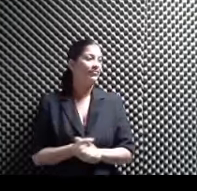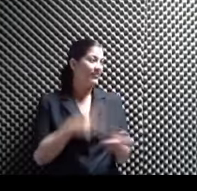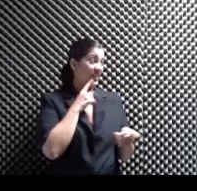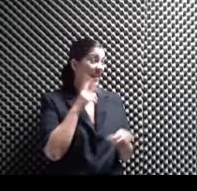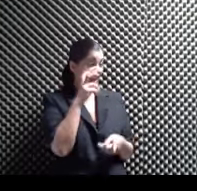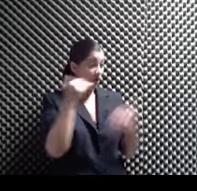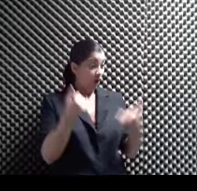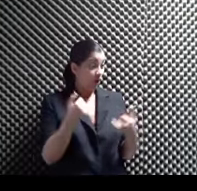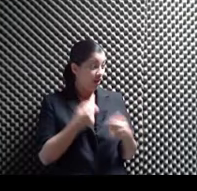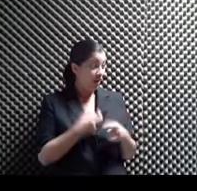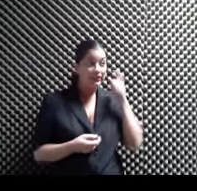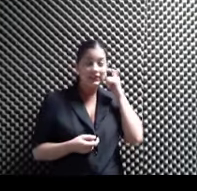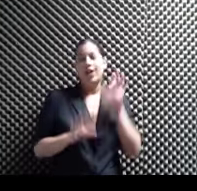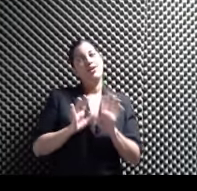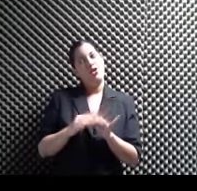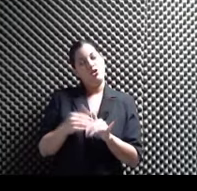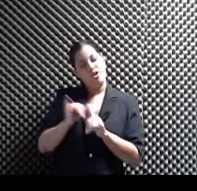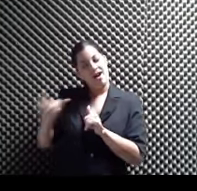la radiación Para que no se vea aquí